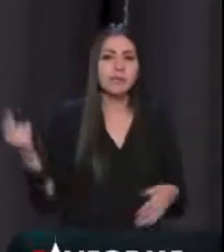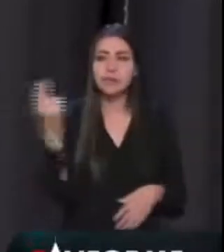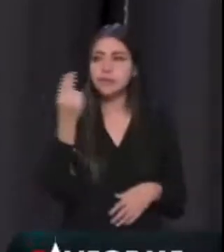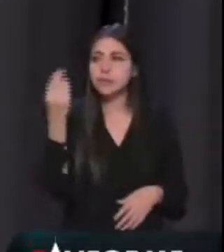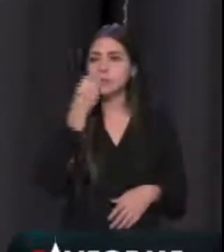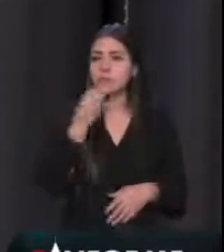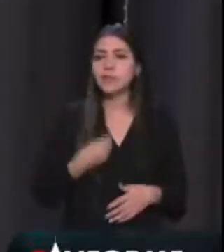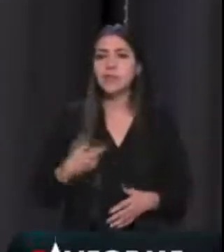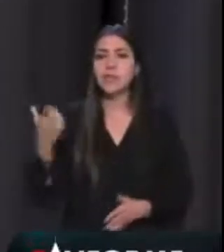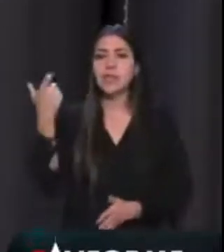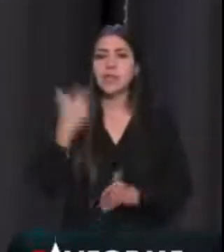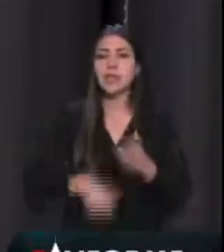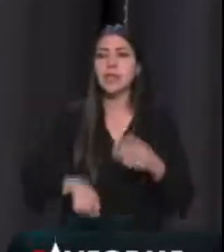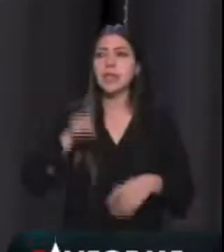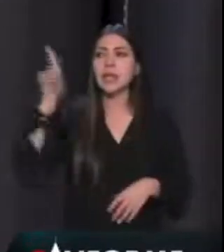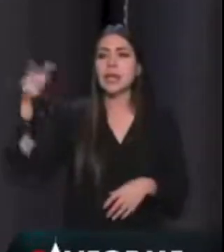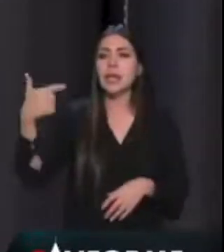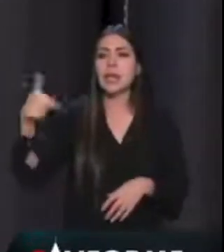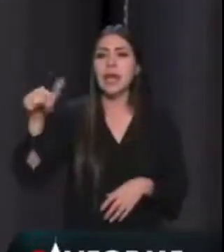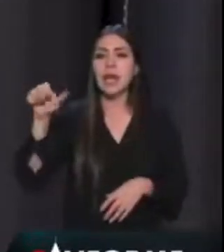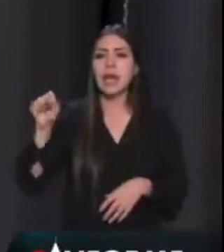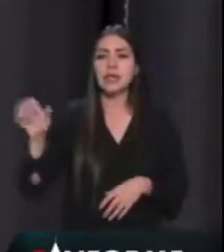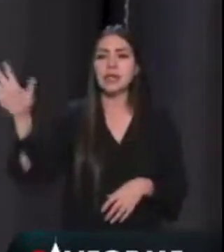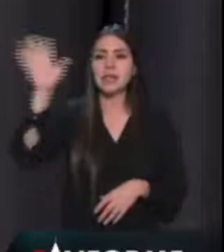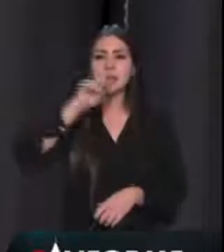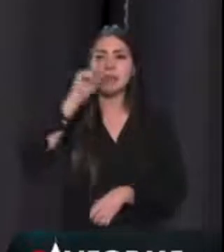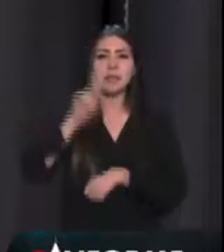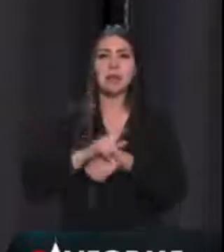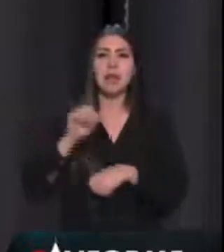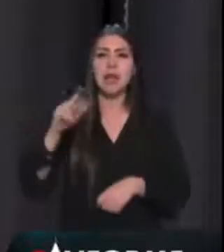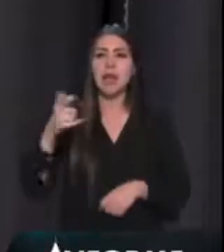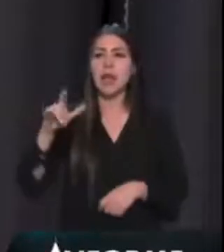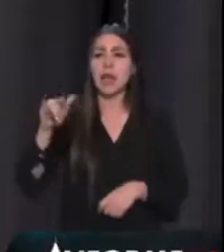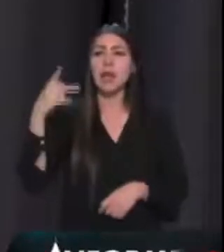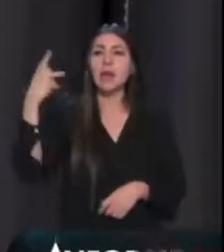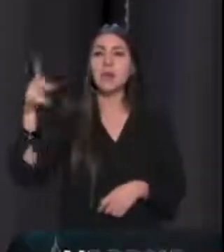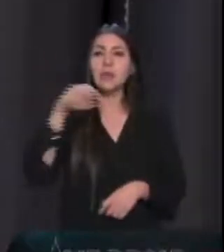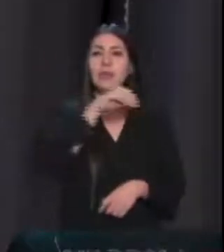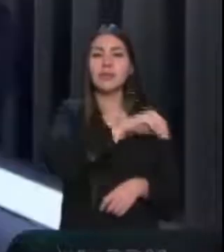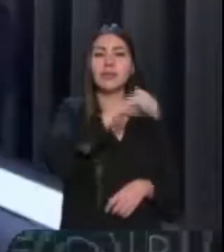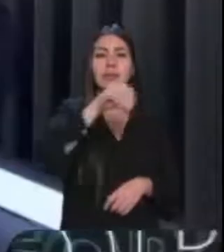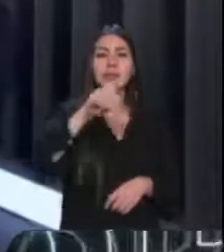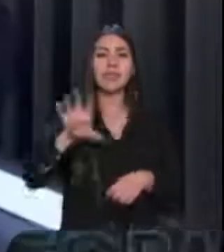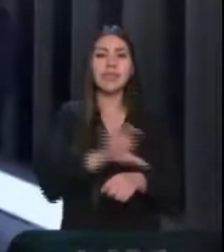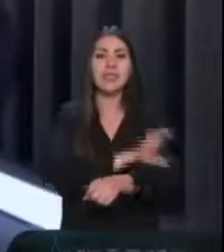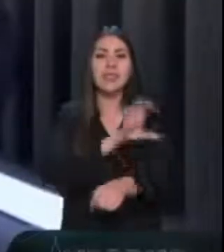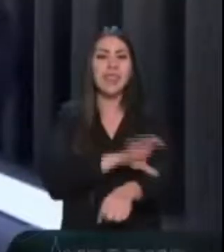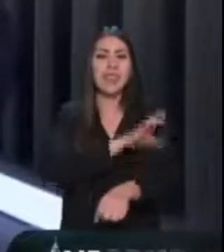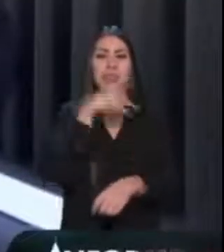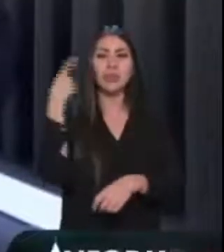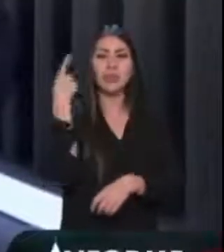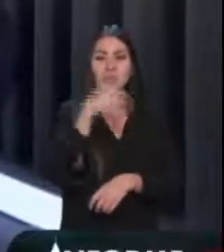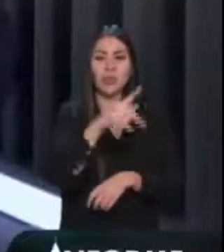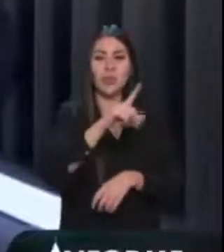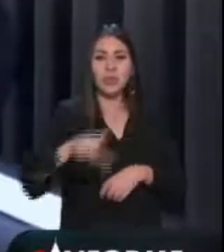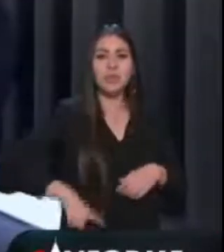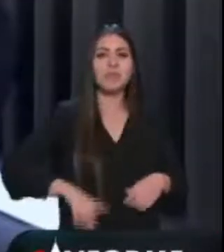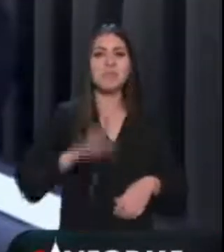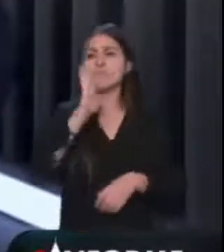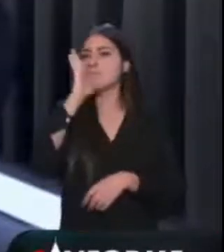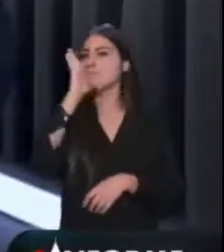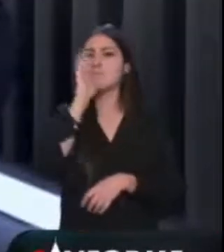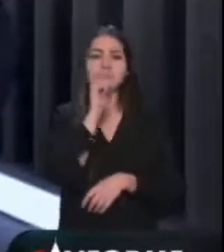Argelia porque todo su parque de energías renovables no es capaz de